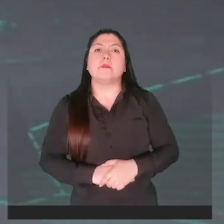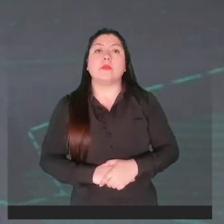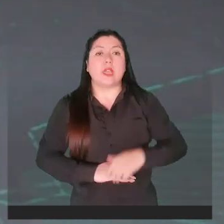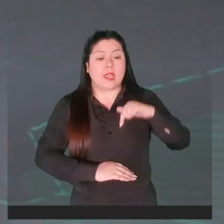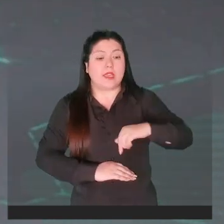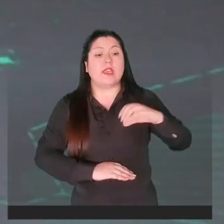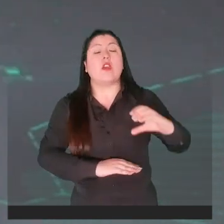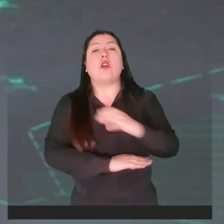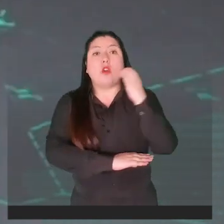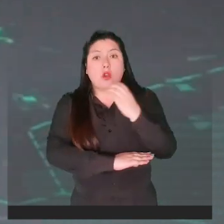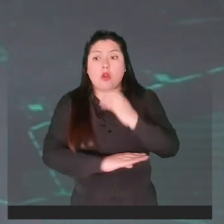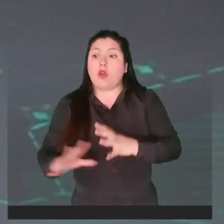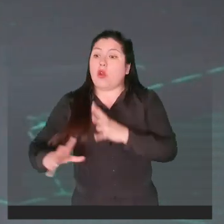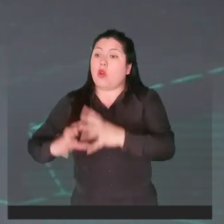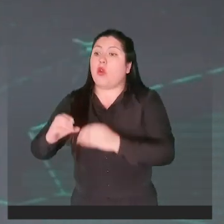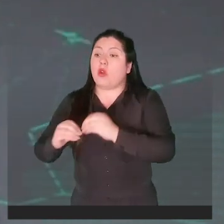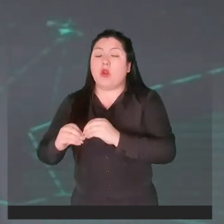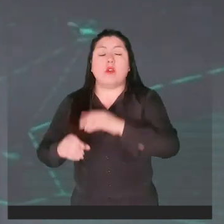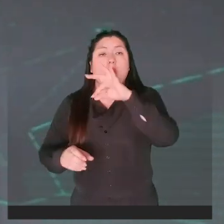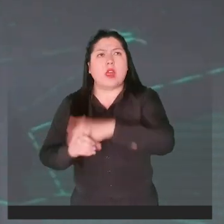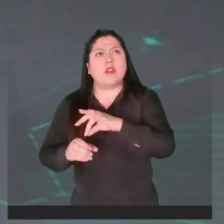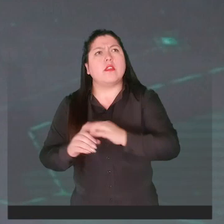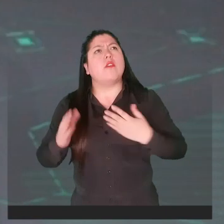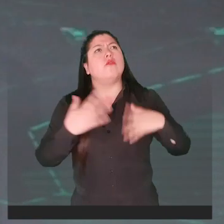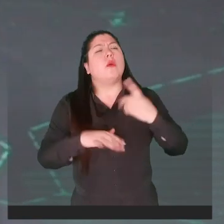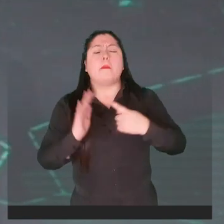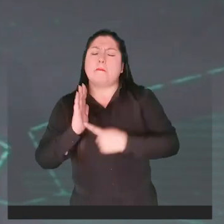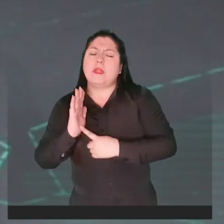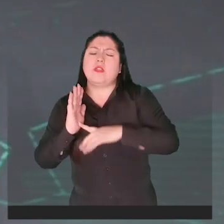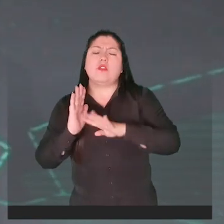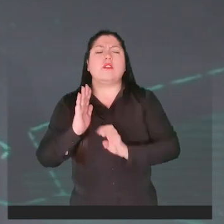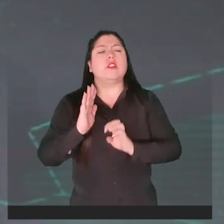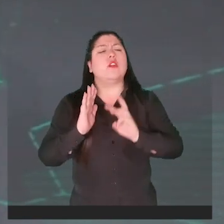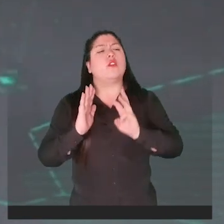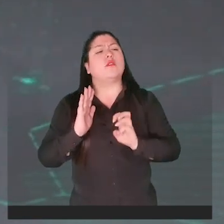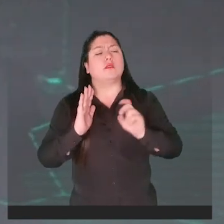Colombia tiene un código electoral que data del año de